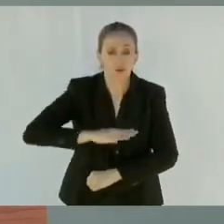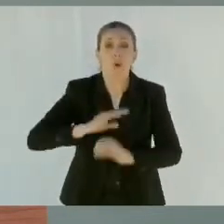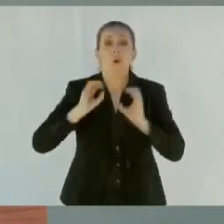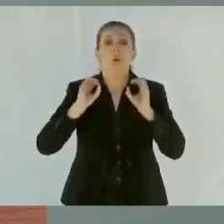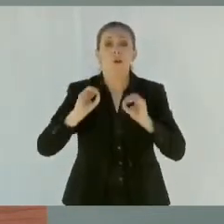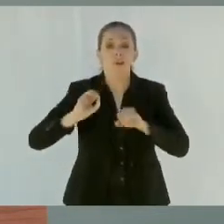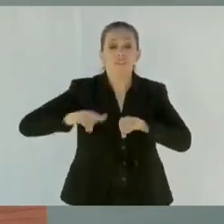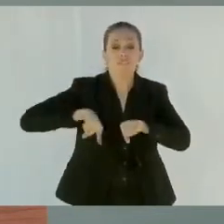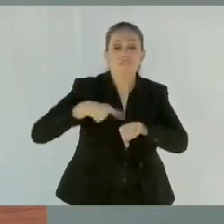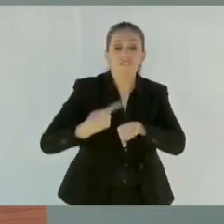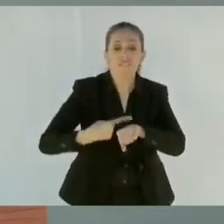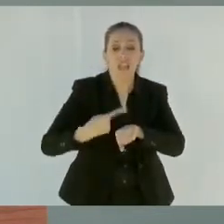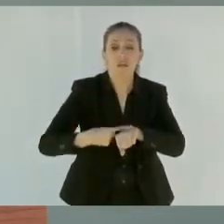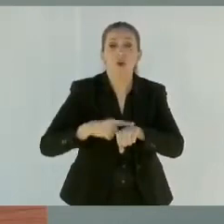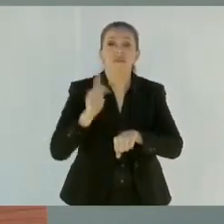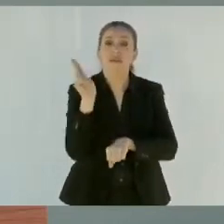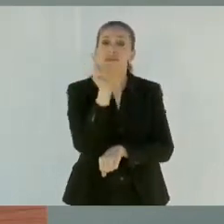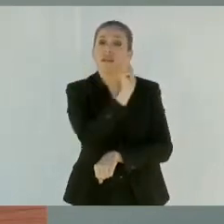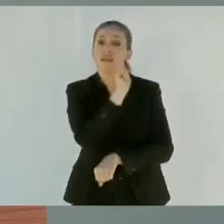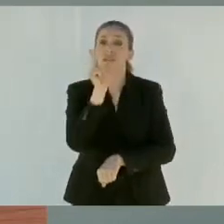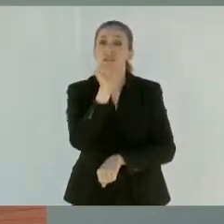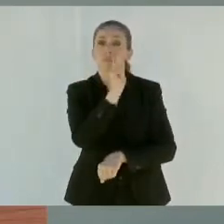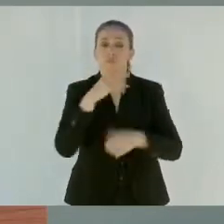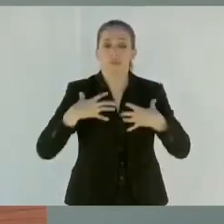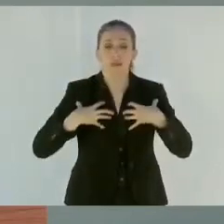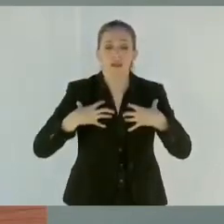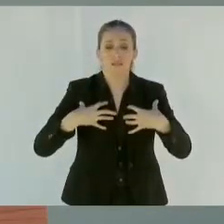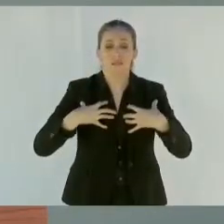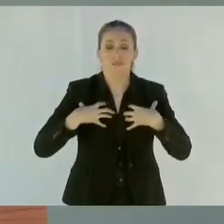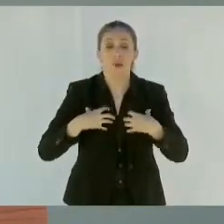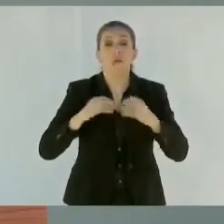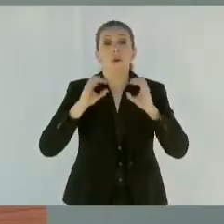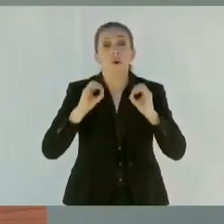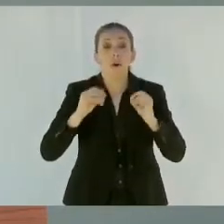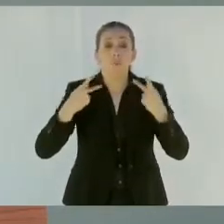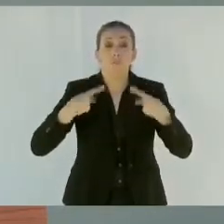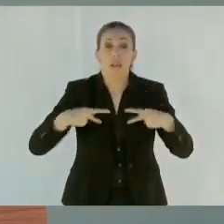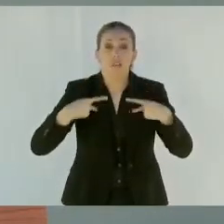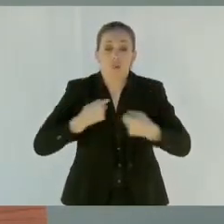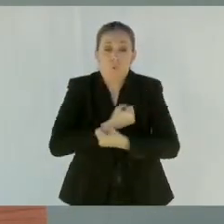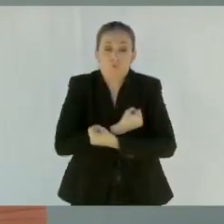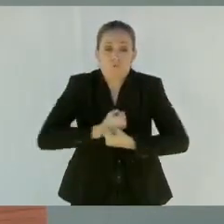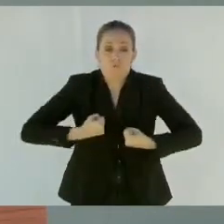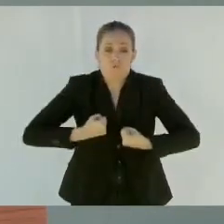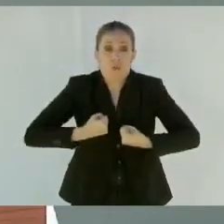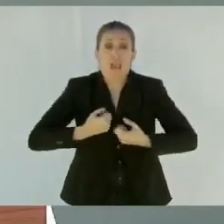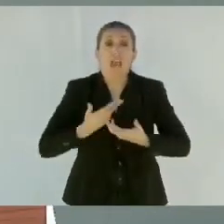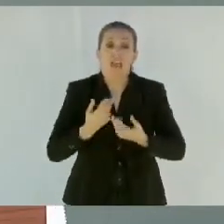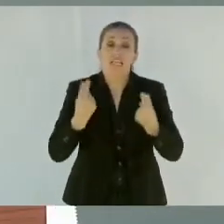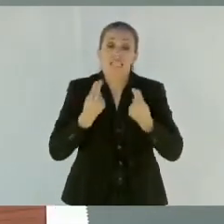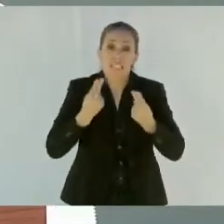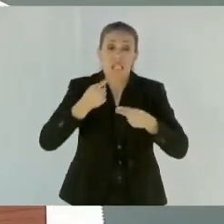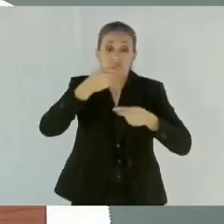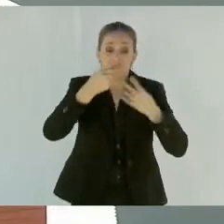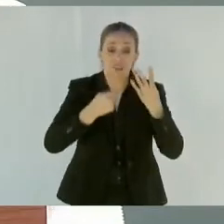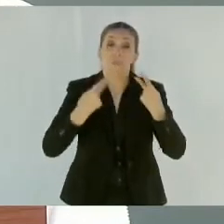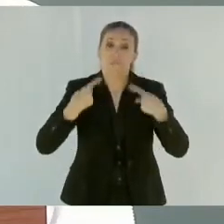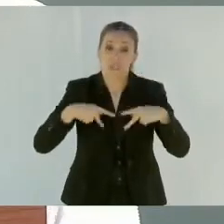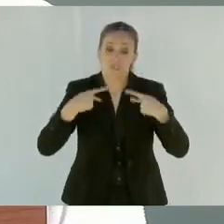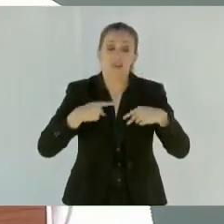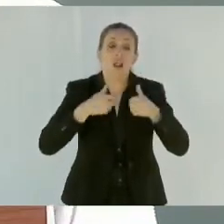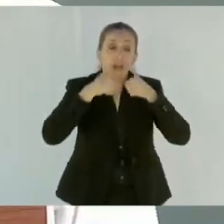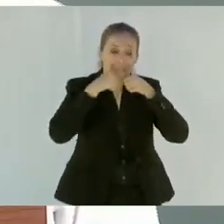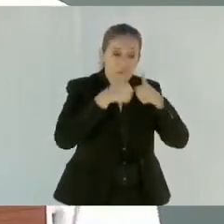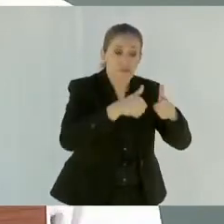a los que padecen de obesidad, tienen también que ser atendidos.